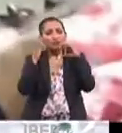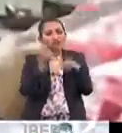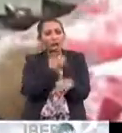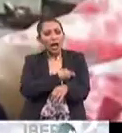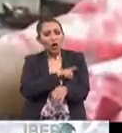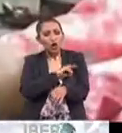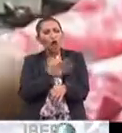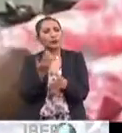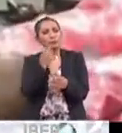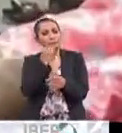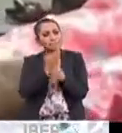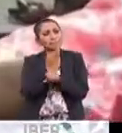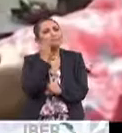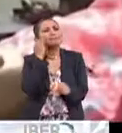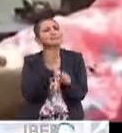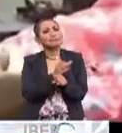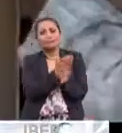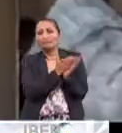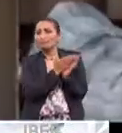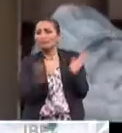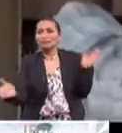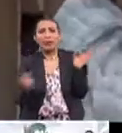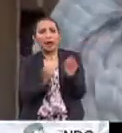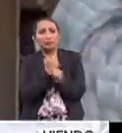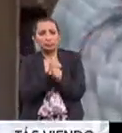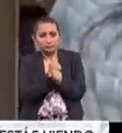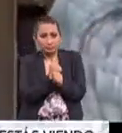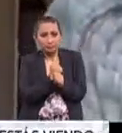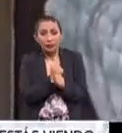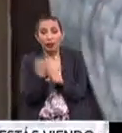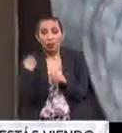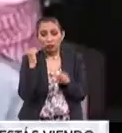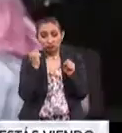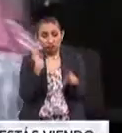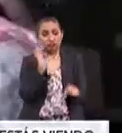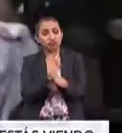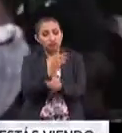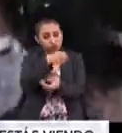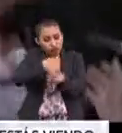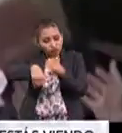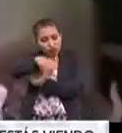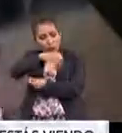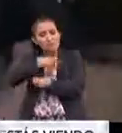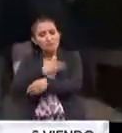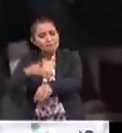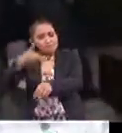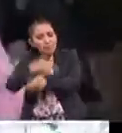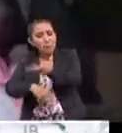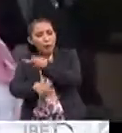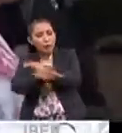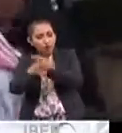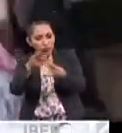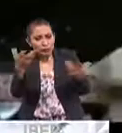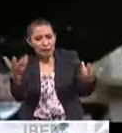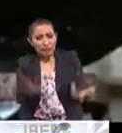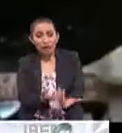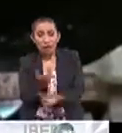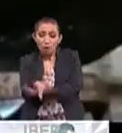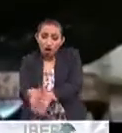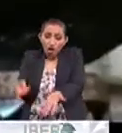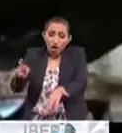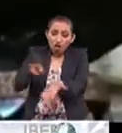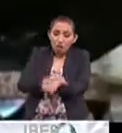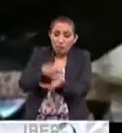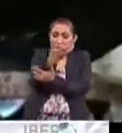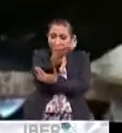sana, nutritiva y suficiente durante todo el año. Garantizar la sostenibilidad de los procesos de producción, duplicar la